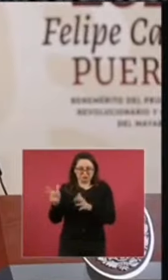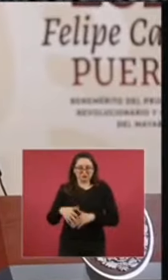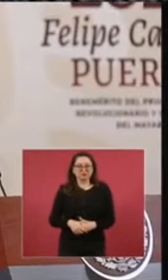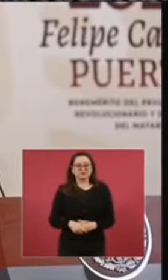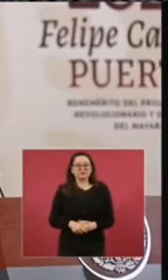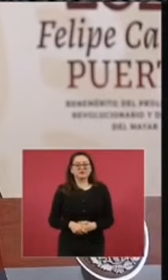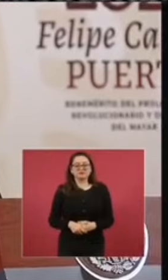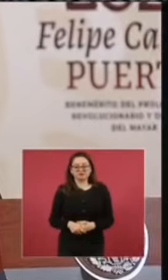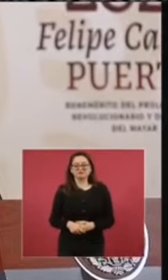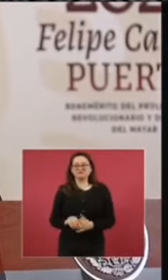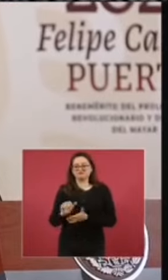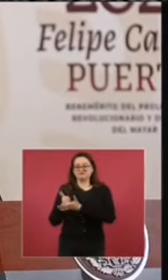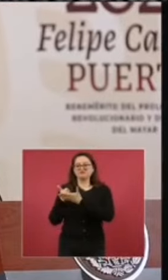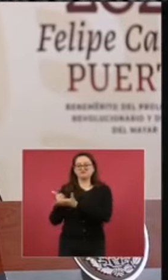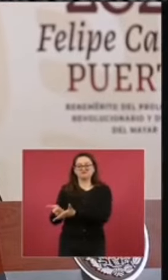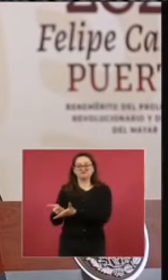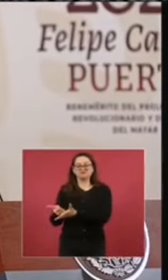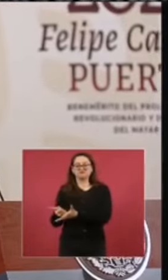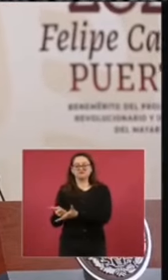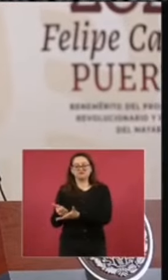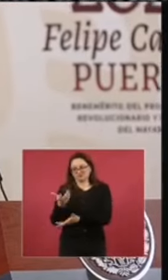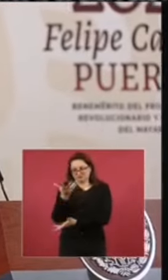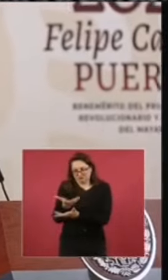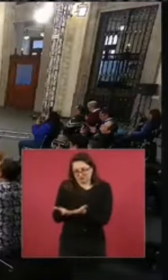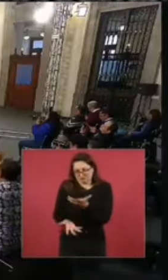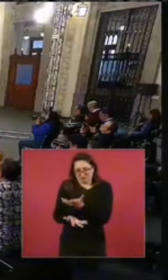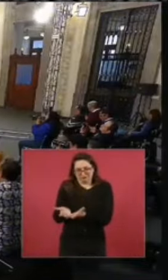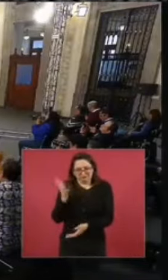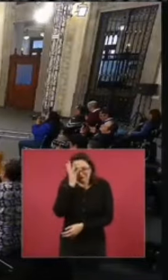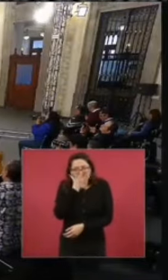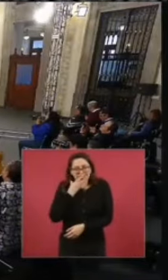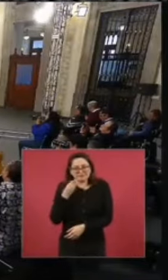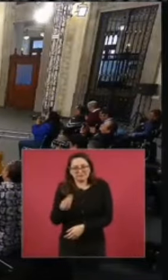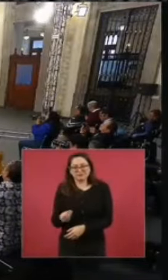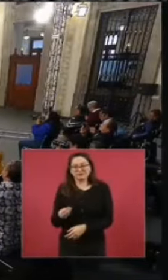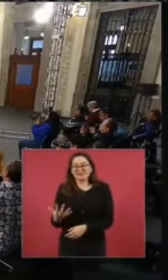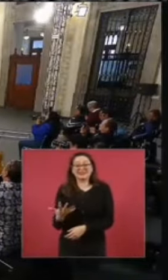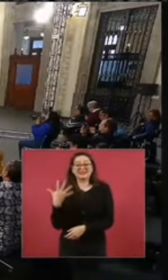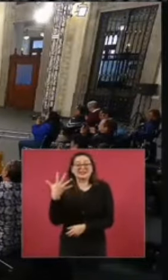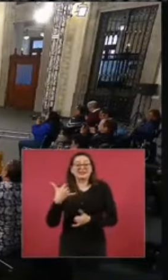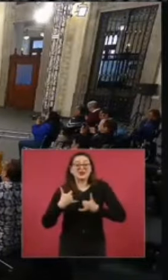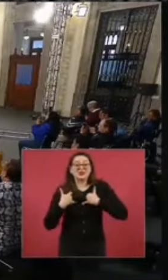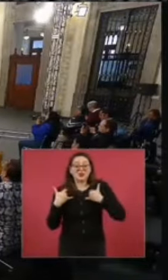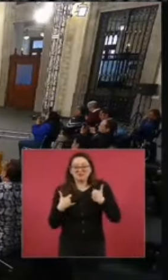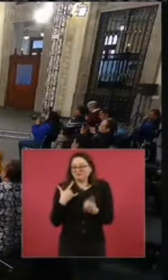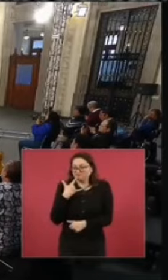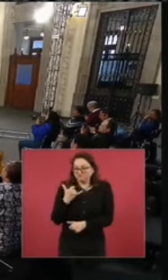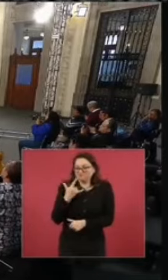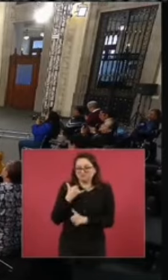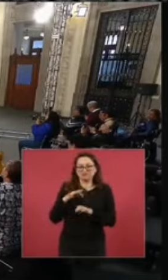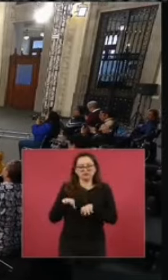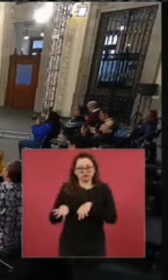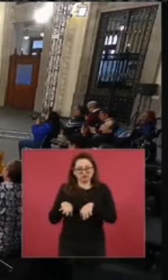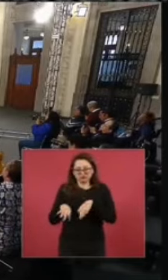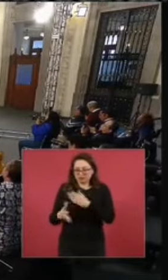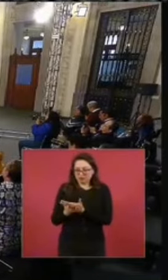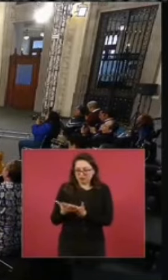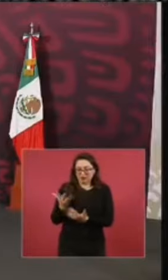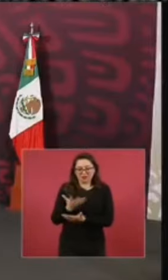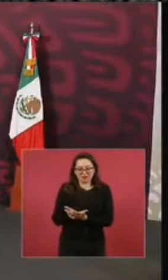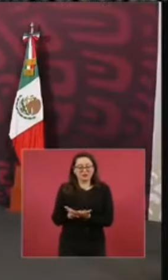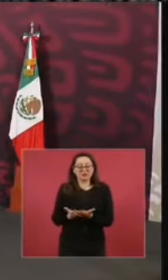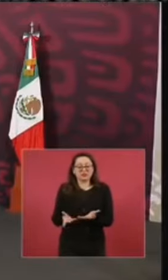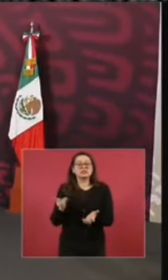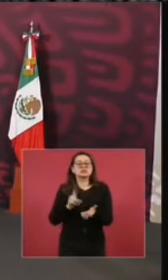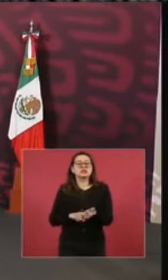Nos vamos a ayudar porque es un grupo, son cinco jóvenes que se dedican, de